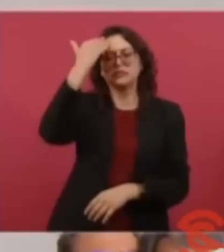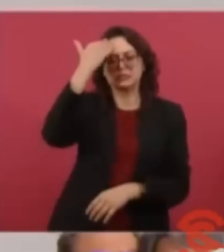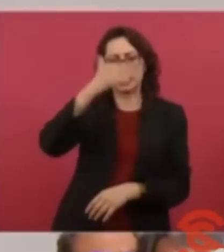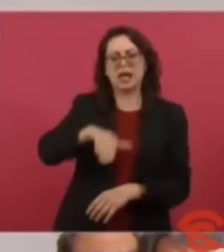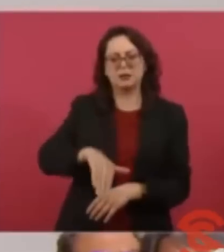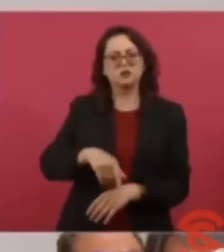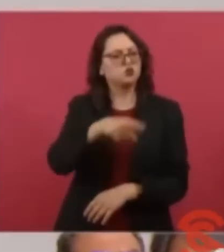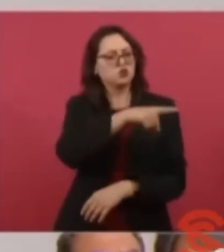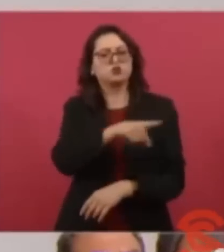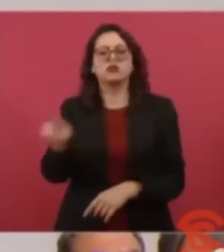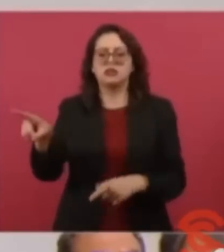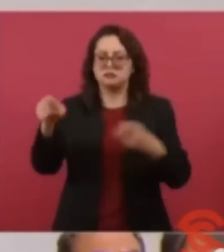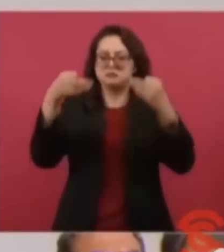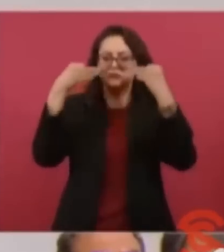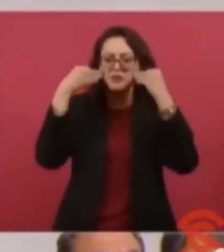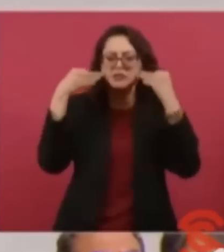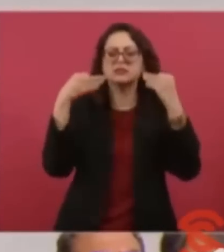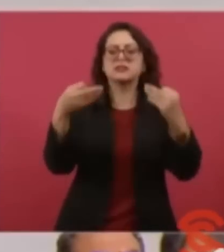notorio.